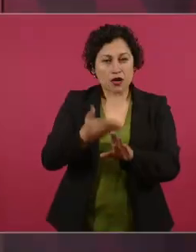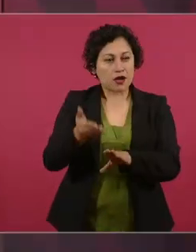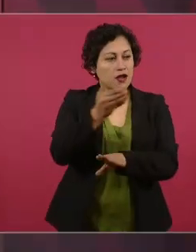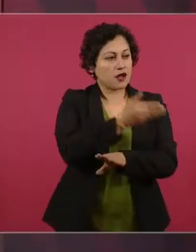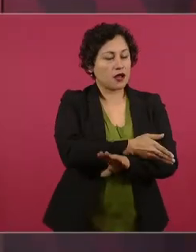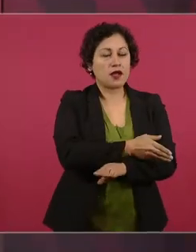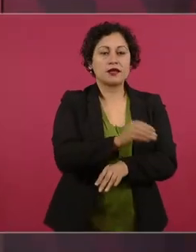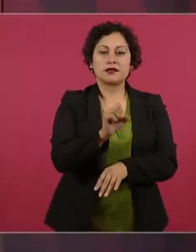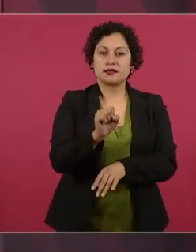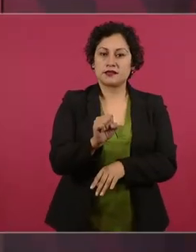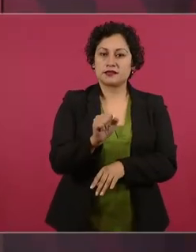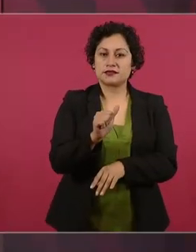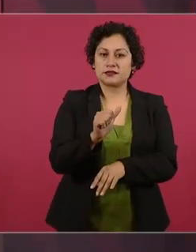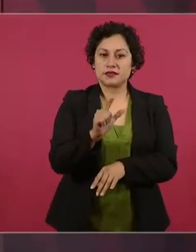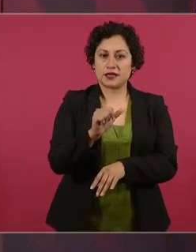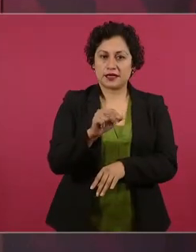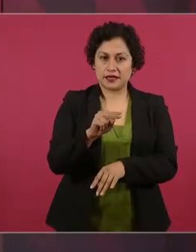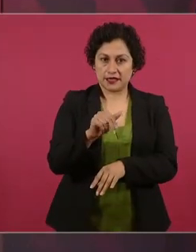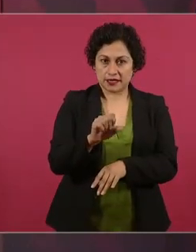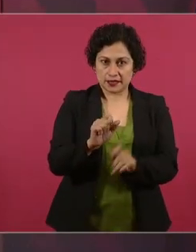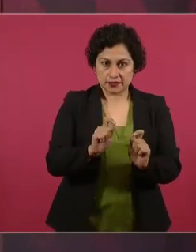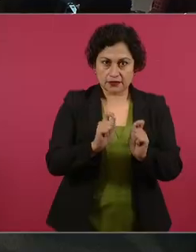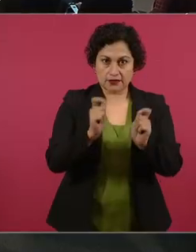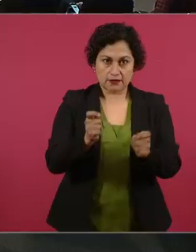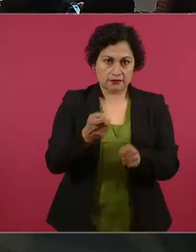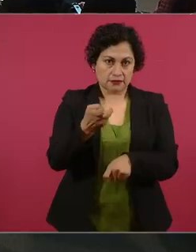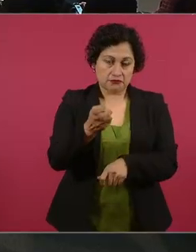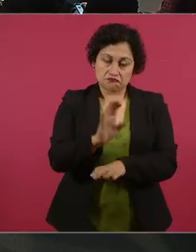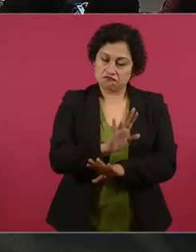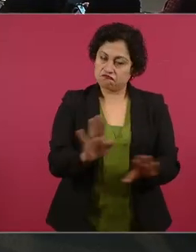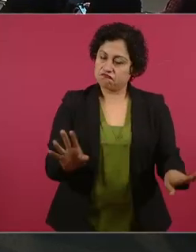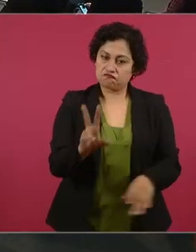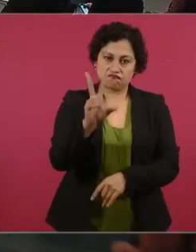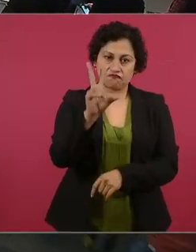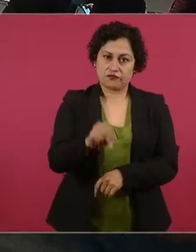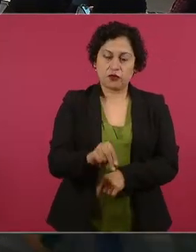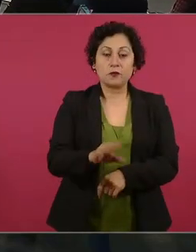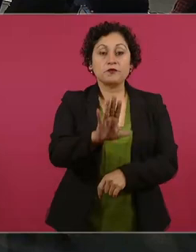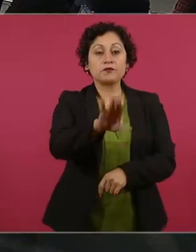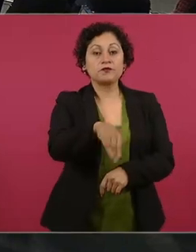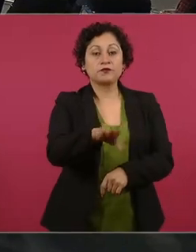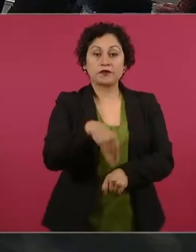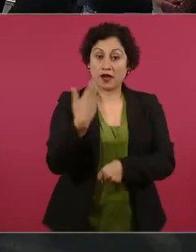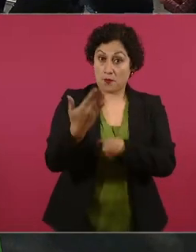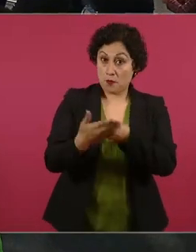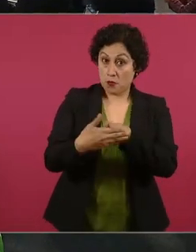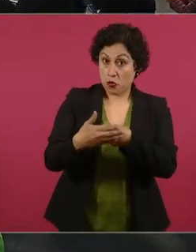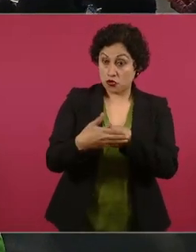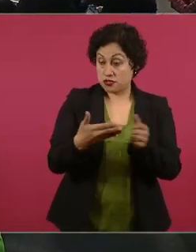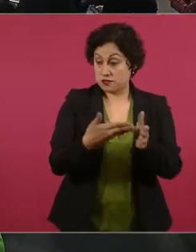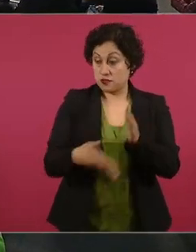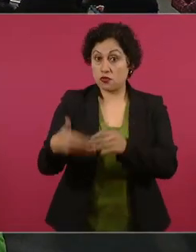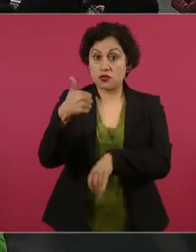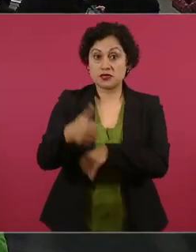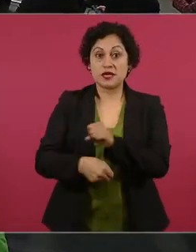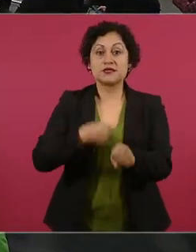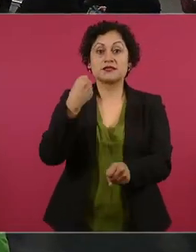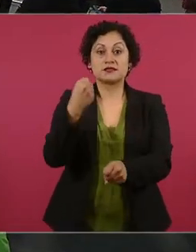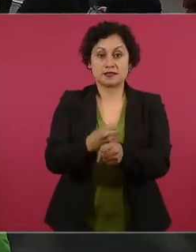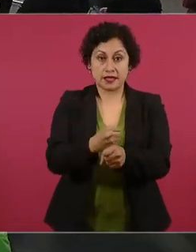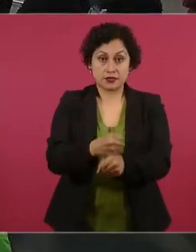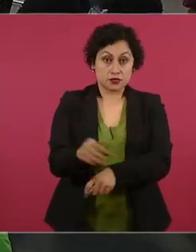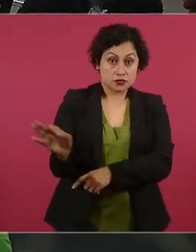nada. Y que en los próximos años, 6, ¿no?, en el próximo sexenio, tampoco pudiera